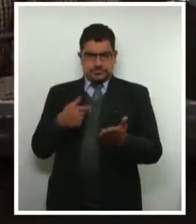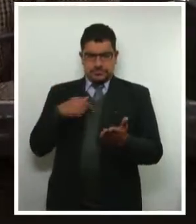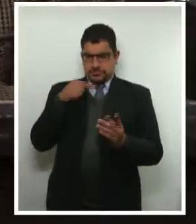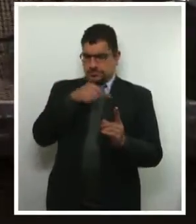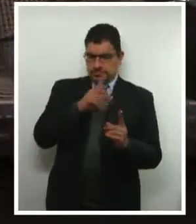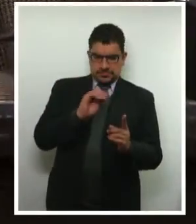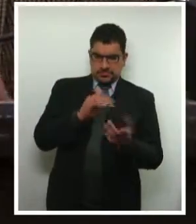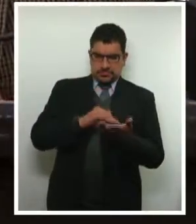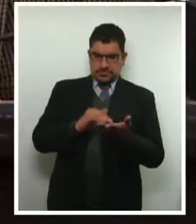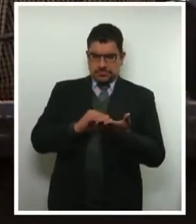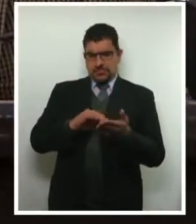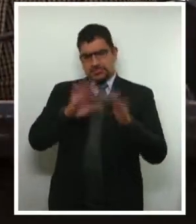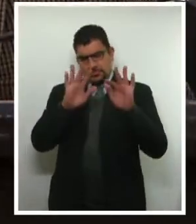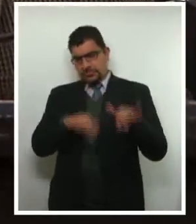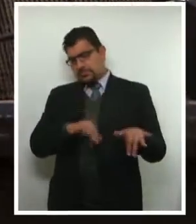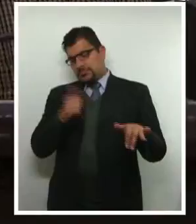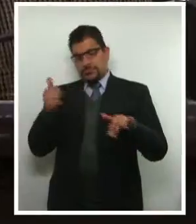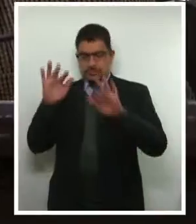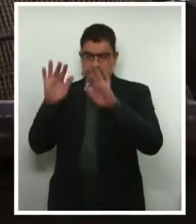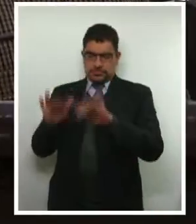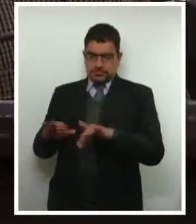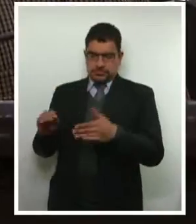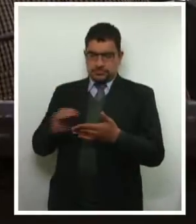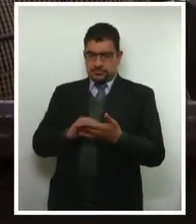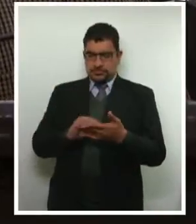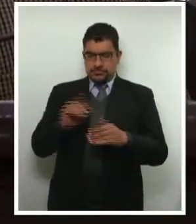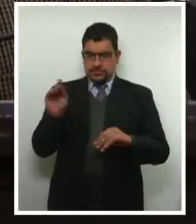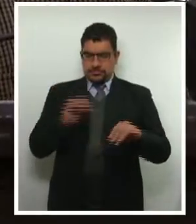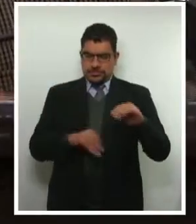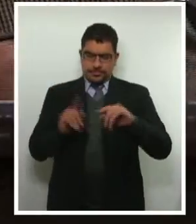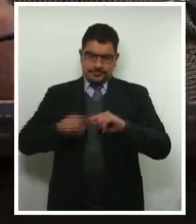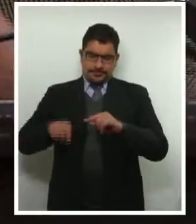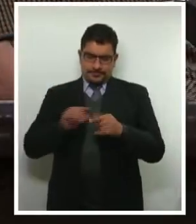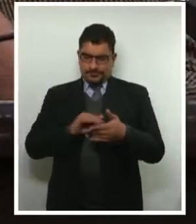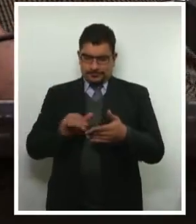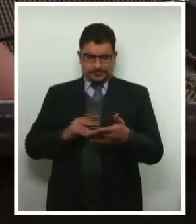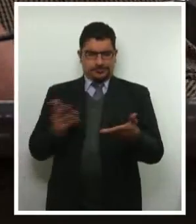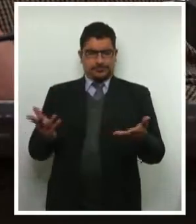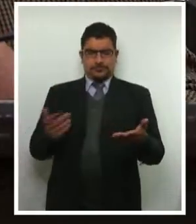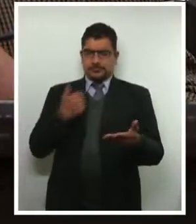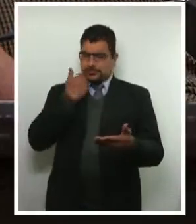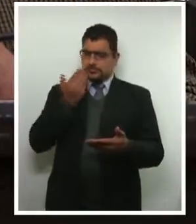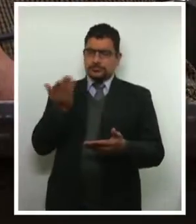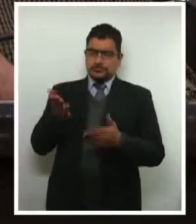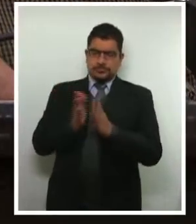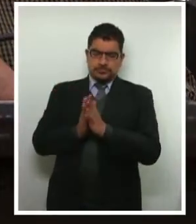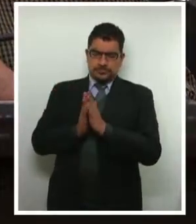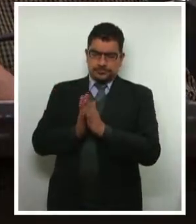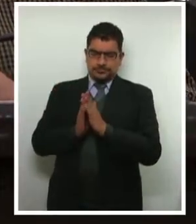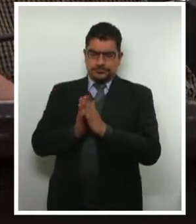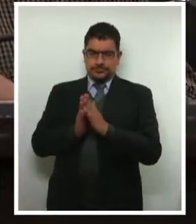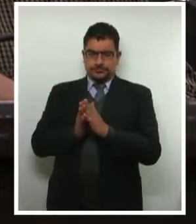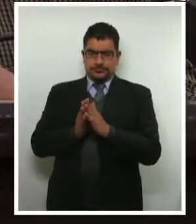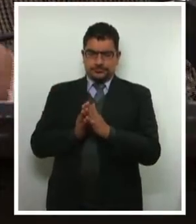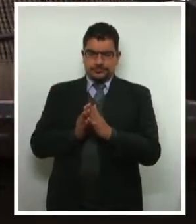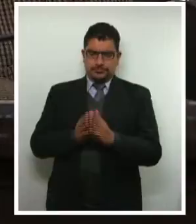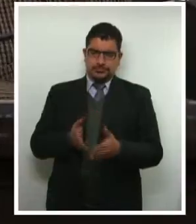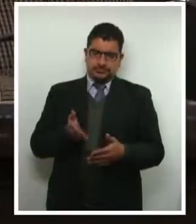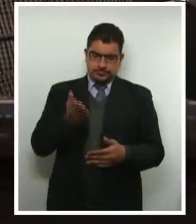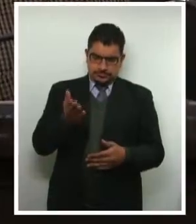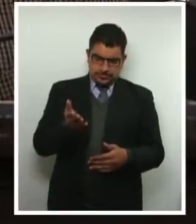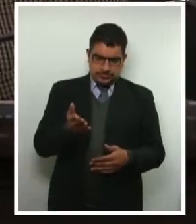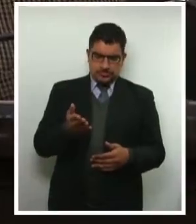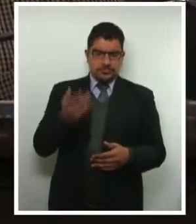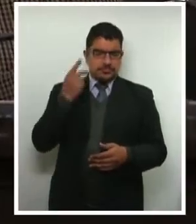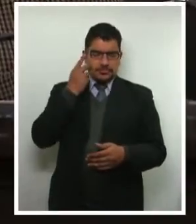ese texto sino otro y que se suprimieran unos párrafos. Yo quisiera rogar que pedirle